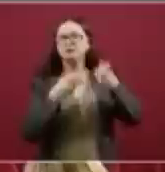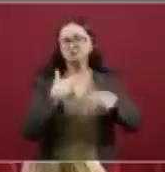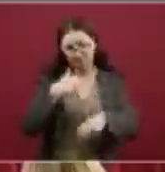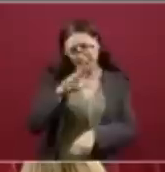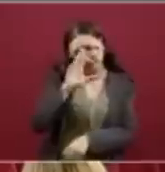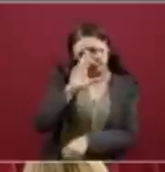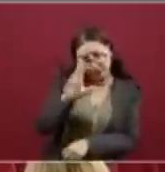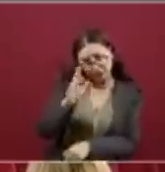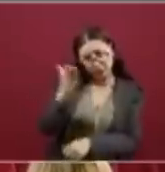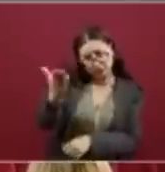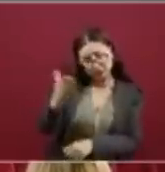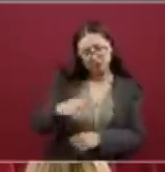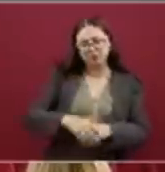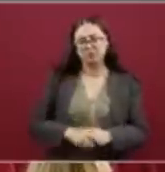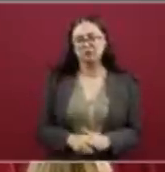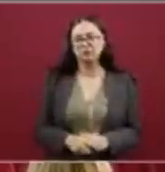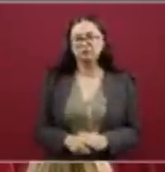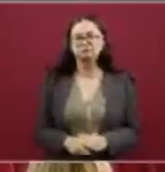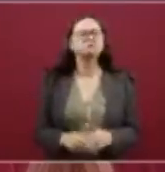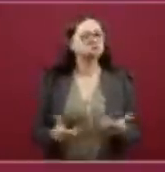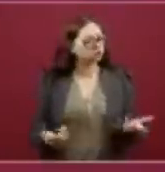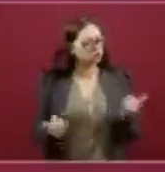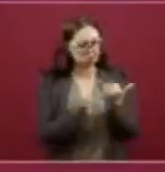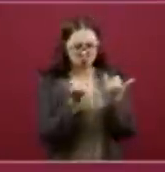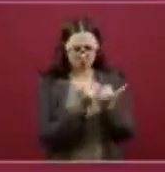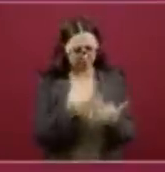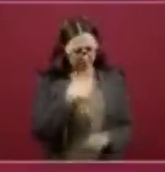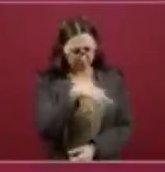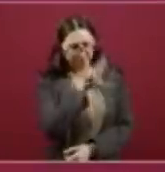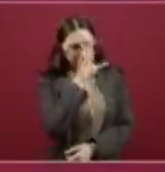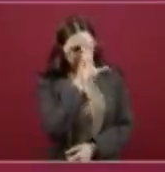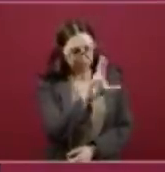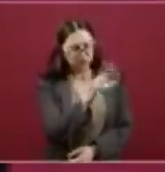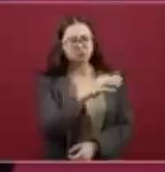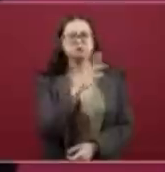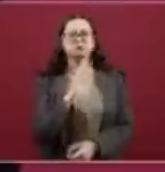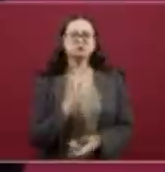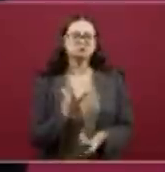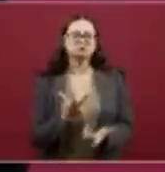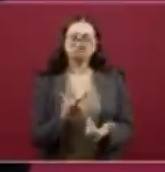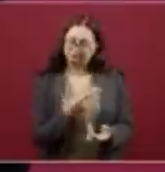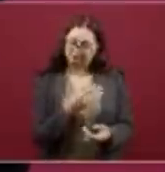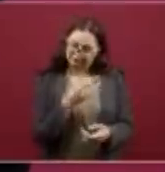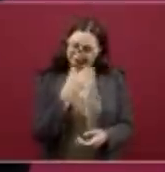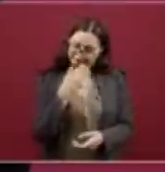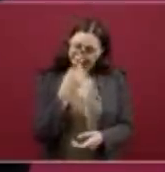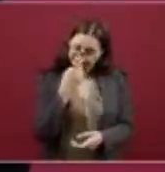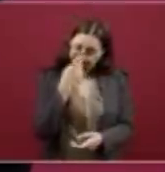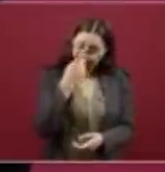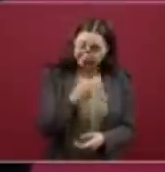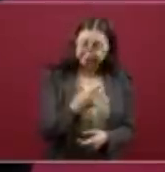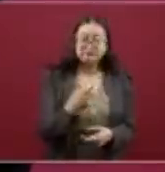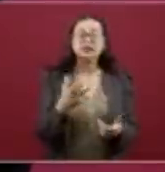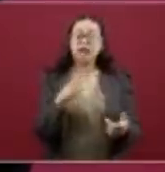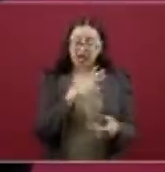licenciado. Con todo respeto te contesto. Existe una prensa